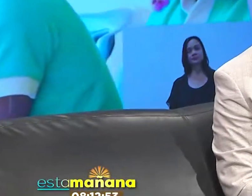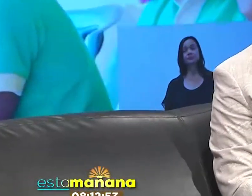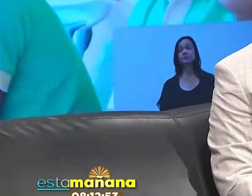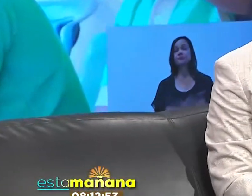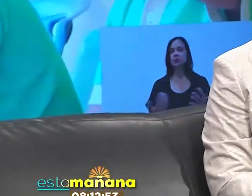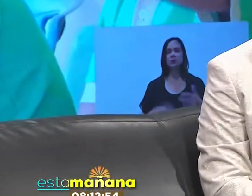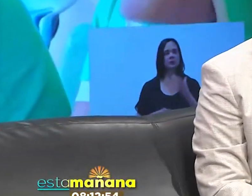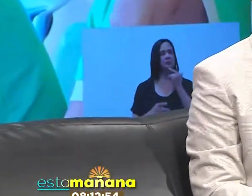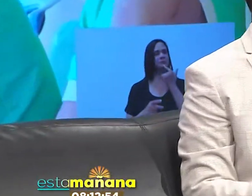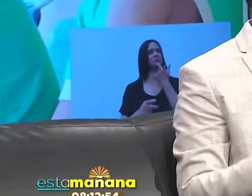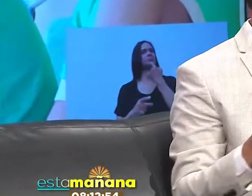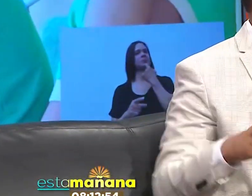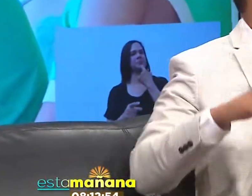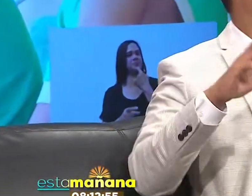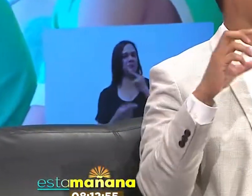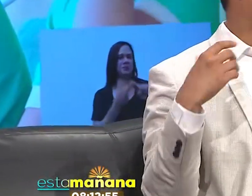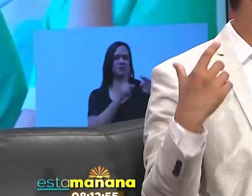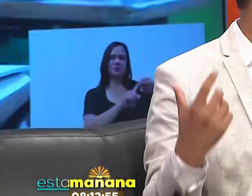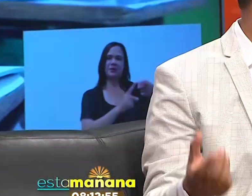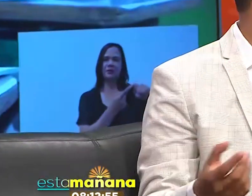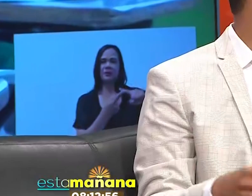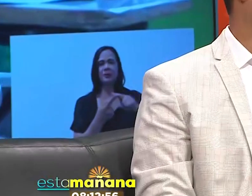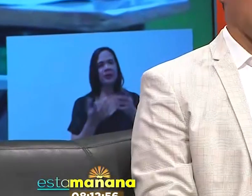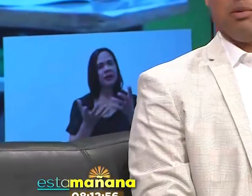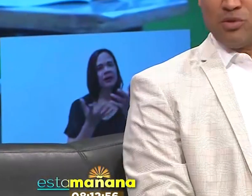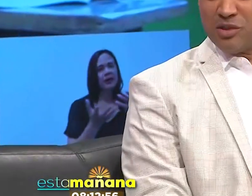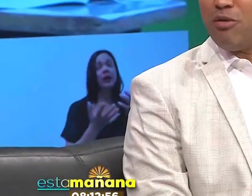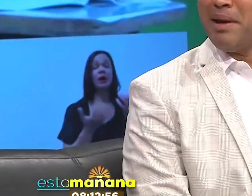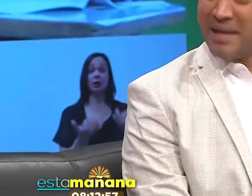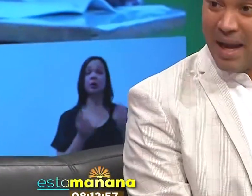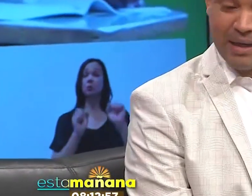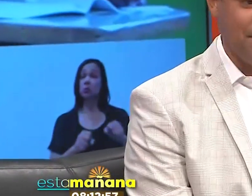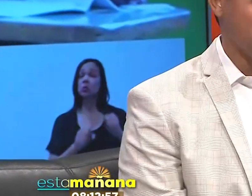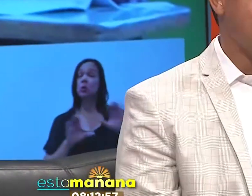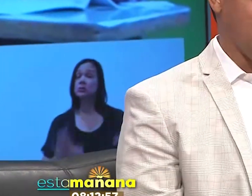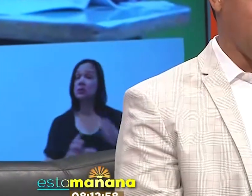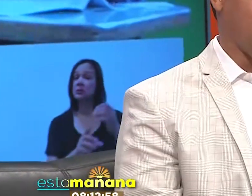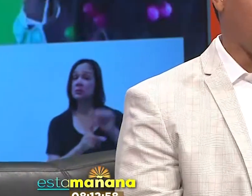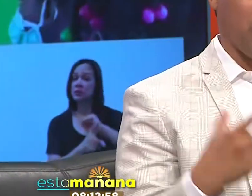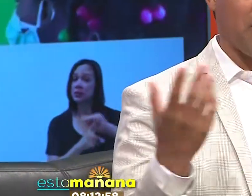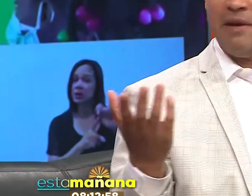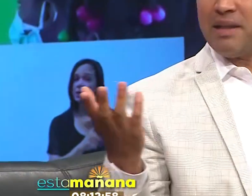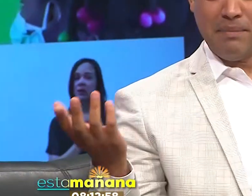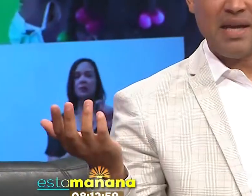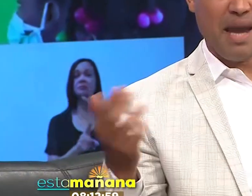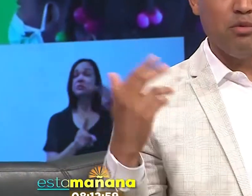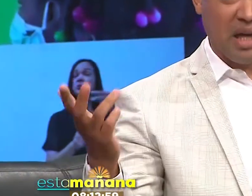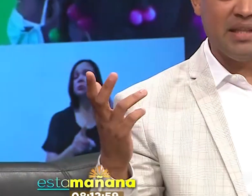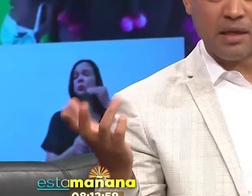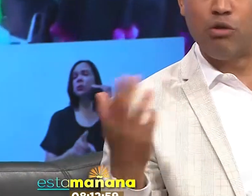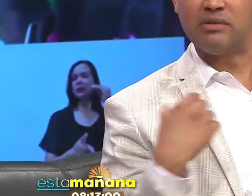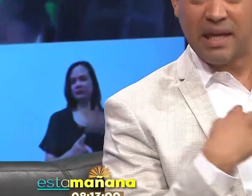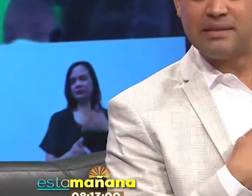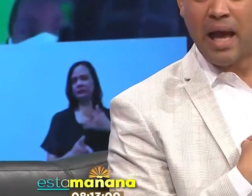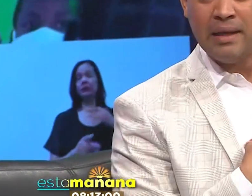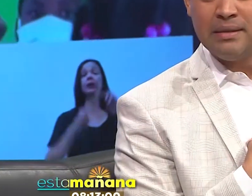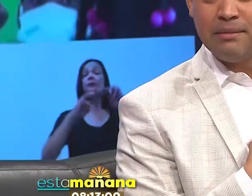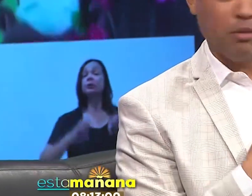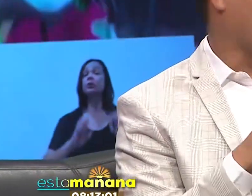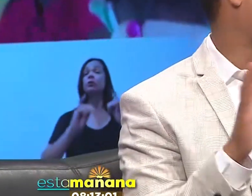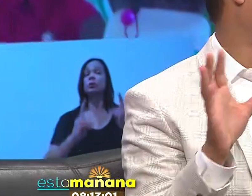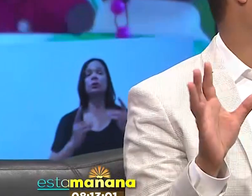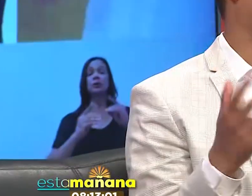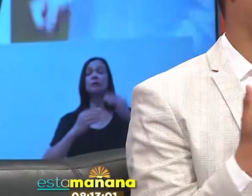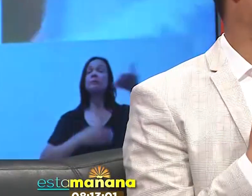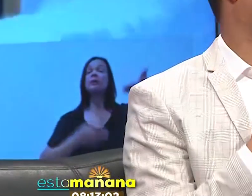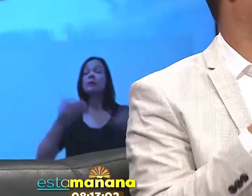iniciamos, Dios mediante, mañana, o retomamos el proceso mañana. Tú puedes ver también que hay mucha gente contenta,